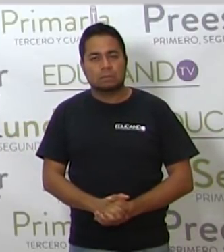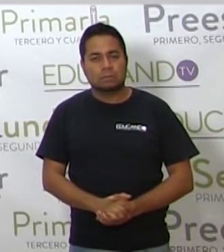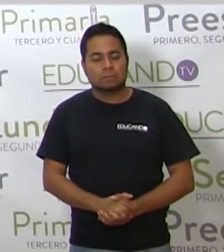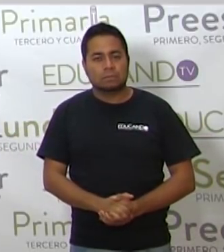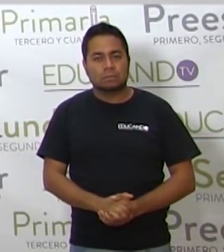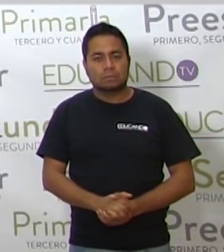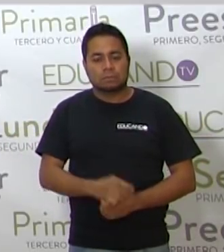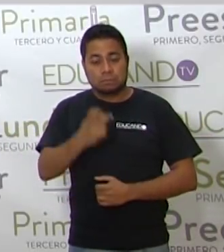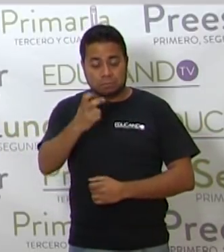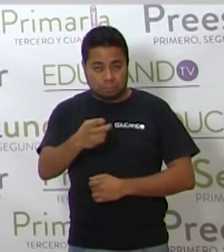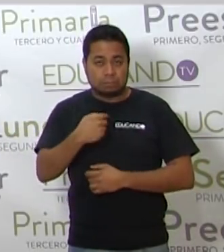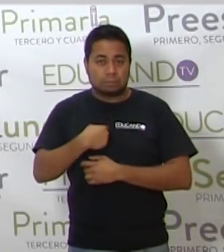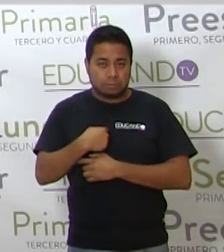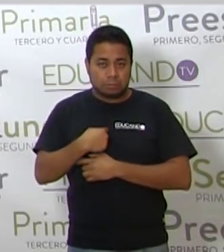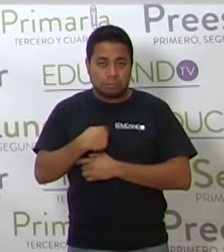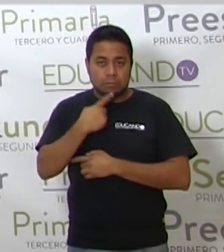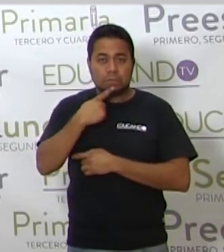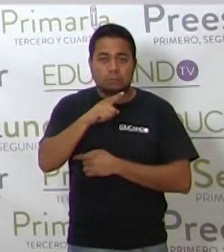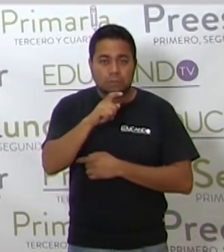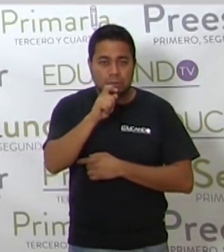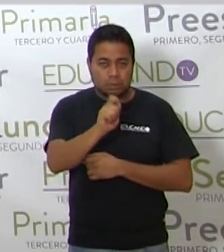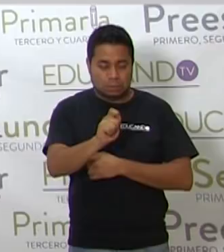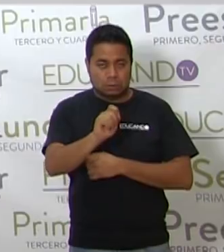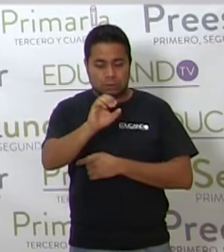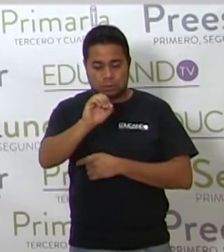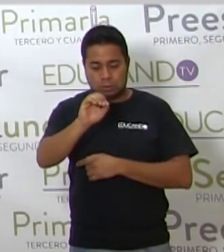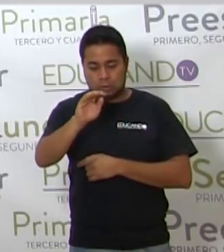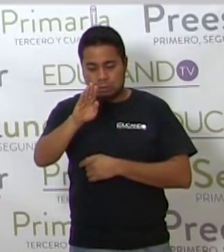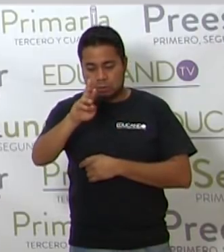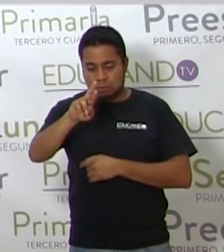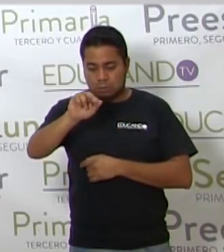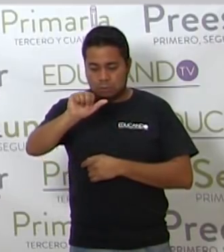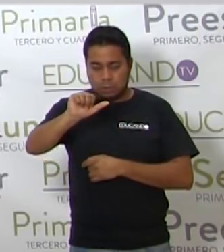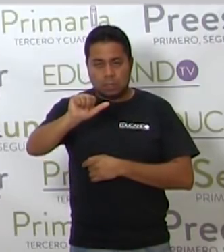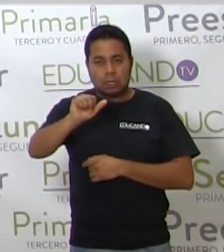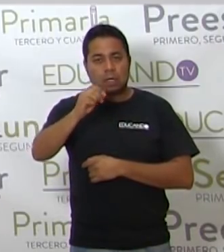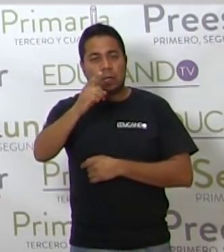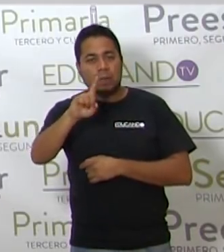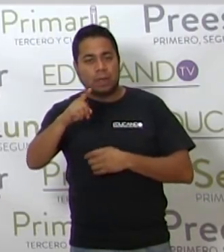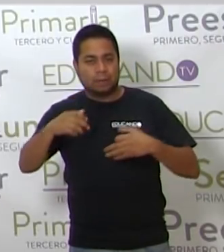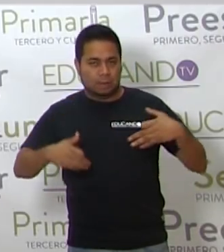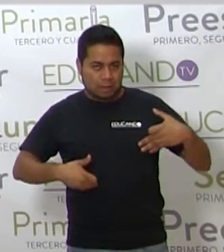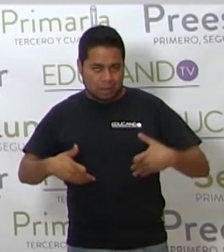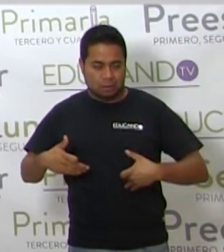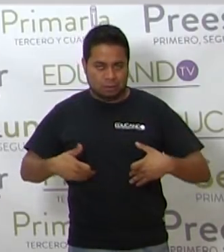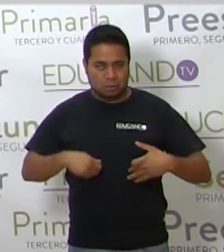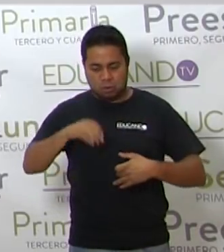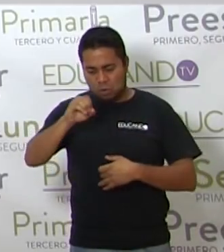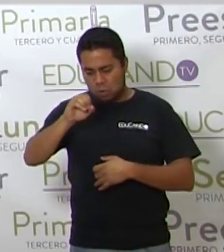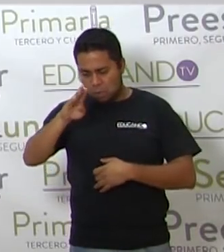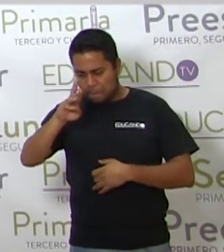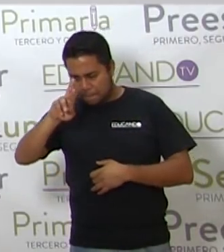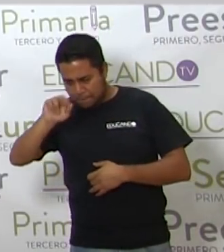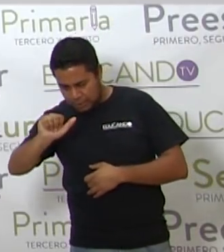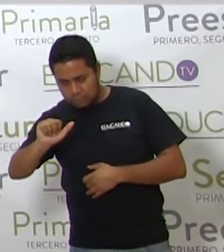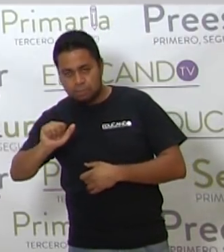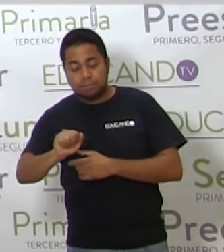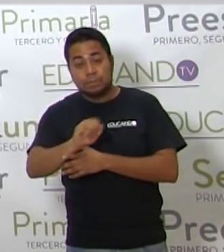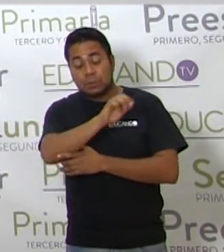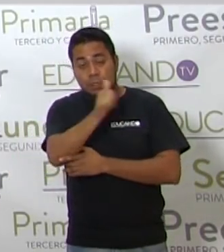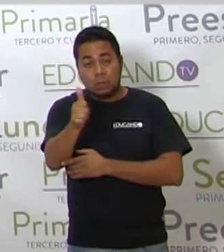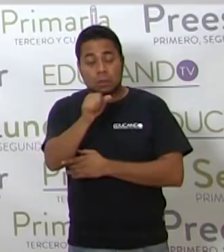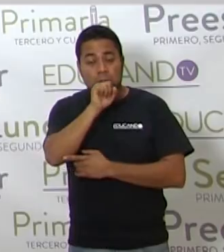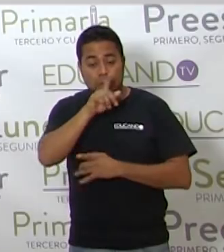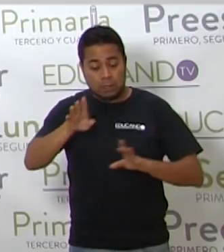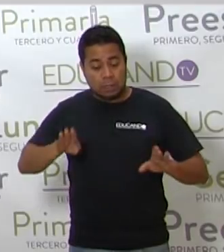lo que es nuestra obra de teatro. Muy bien. También, otra de las